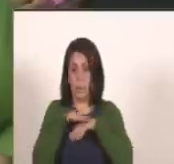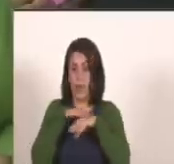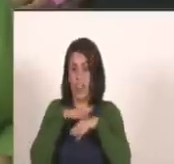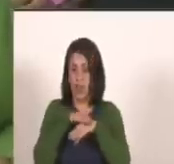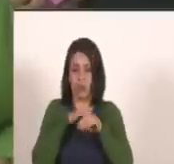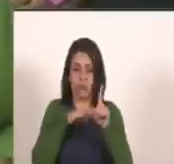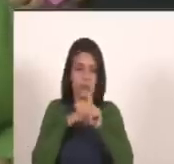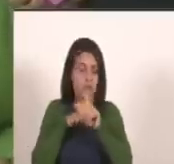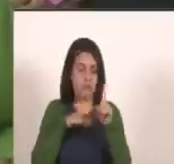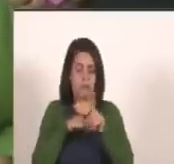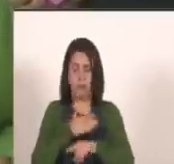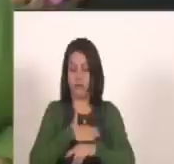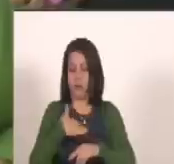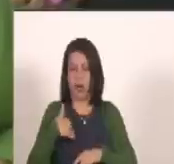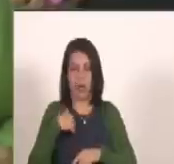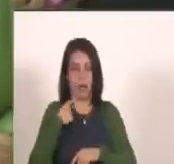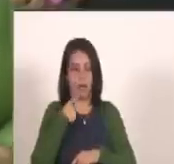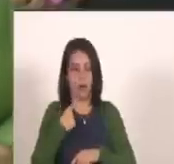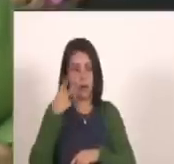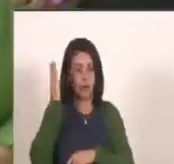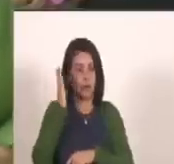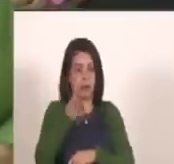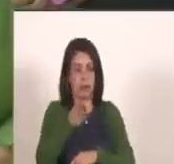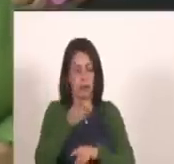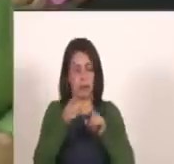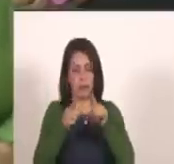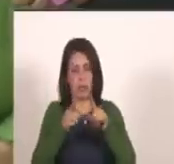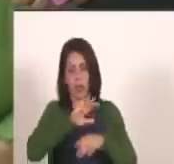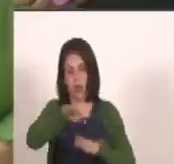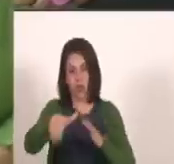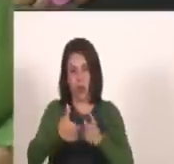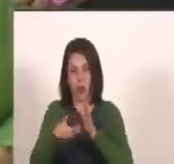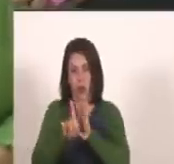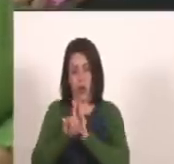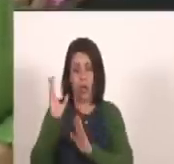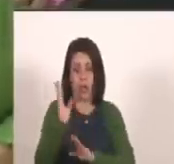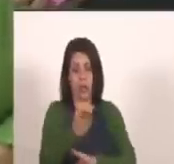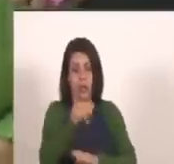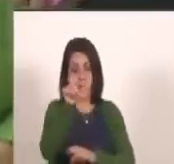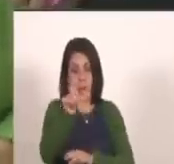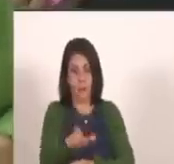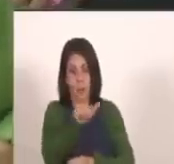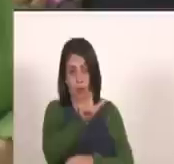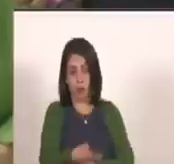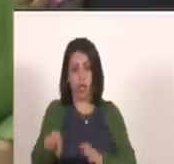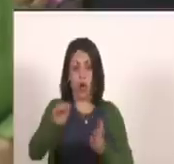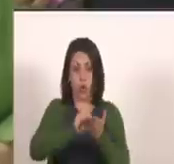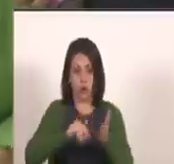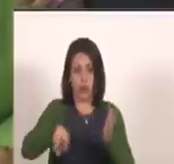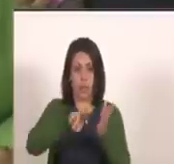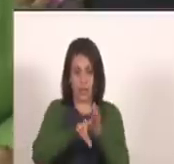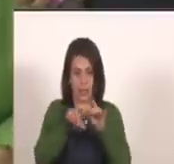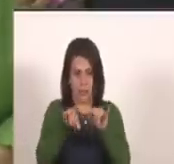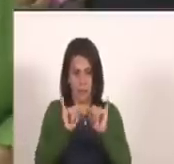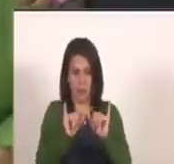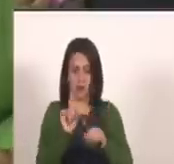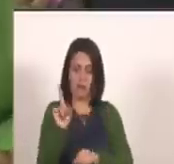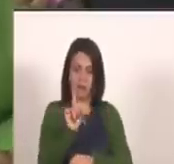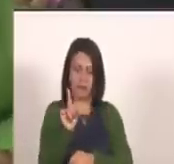disculpa. Estamos dispuestos a que se penalice con todas las de la ley para que estas cosas no vuelvan a